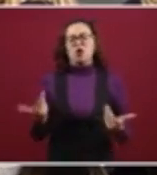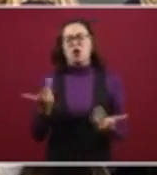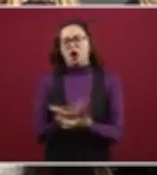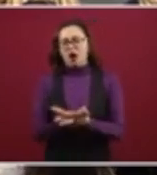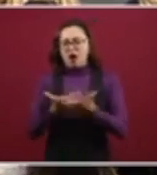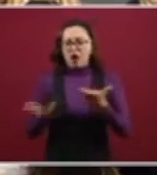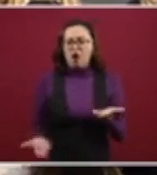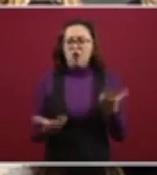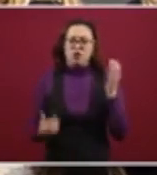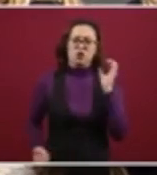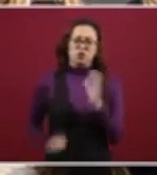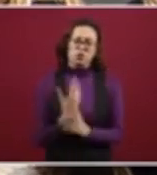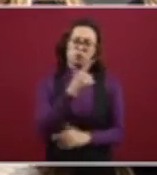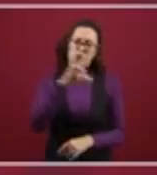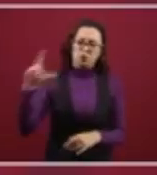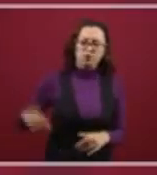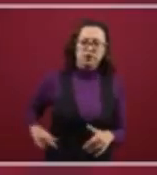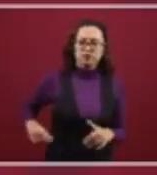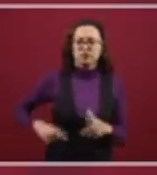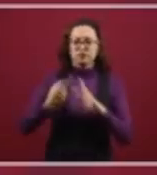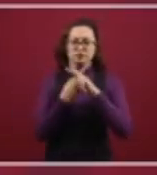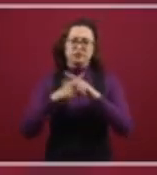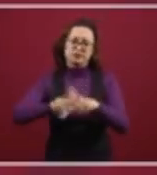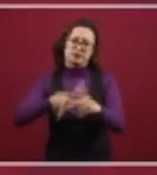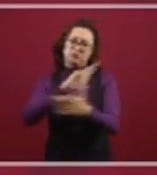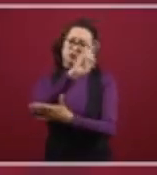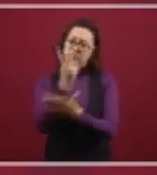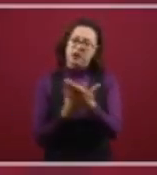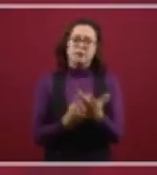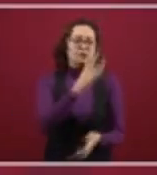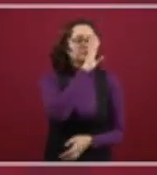el nuevo gobierno está implementando nuestros programas.